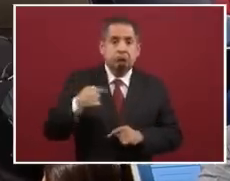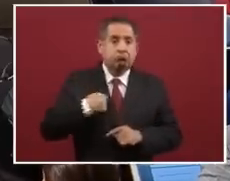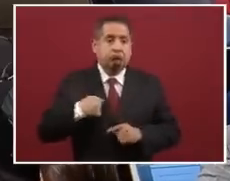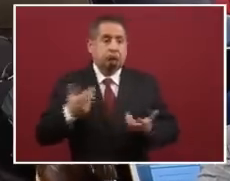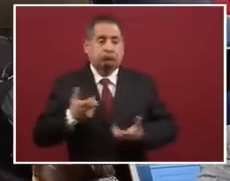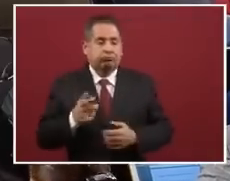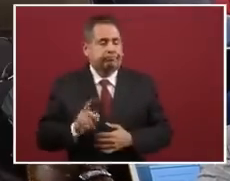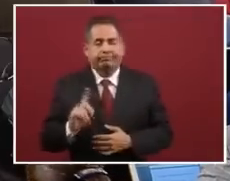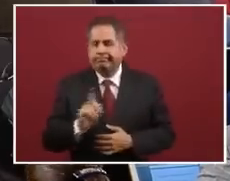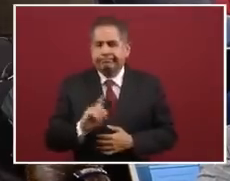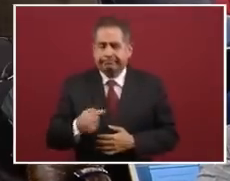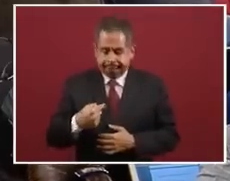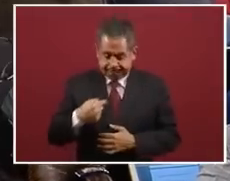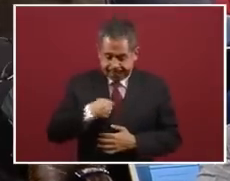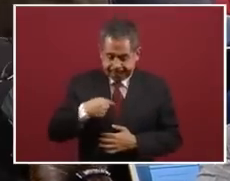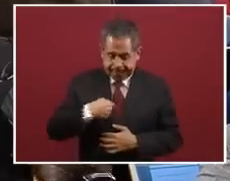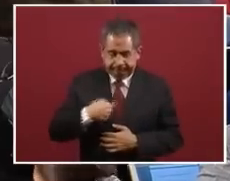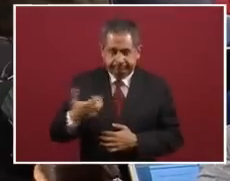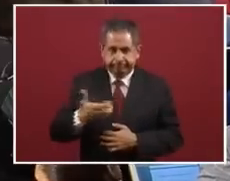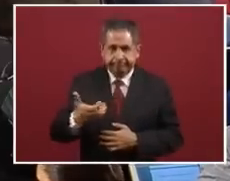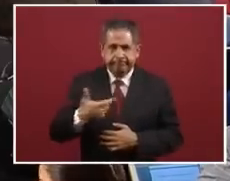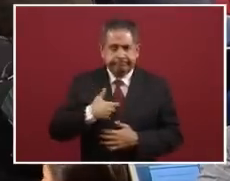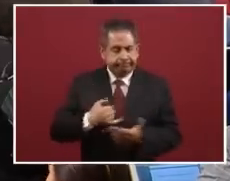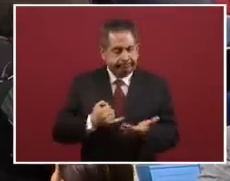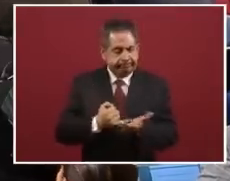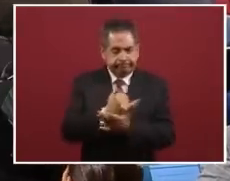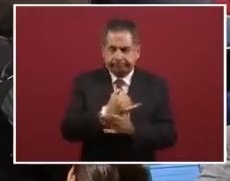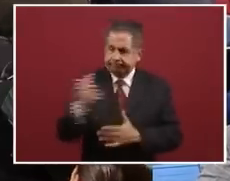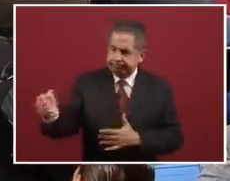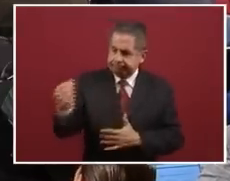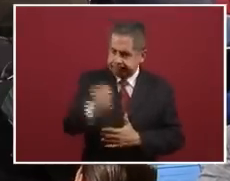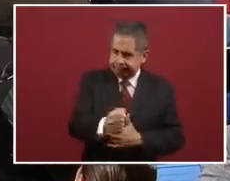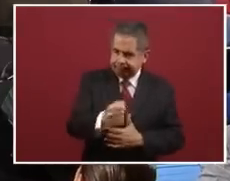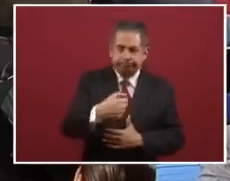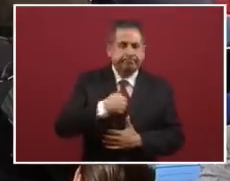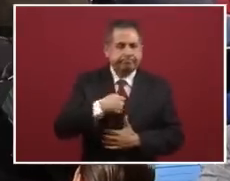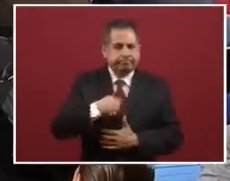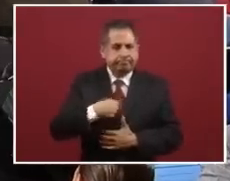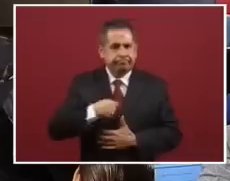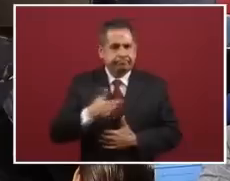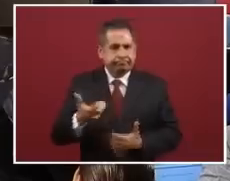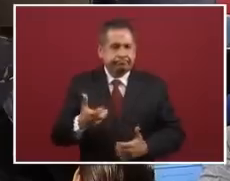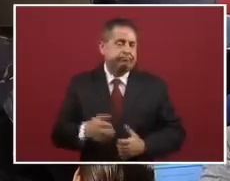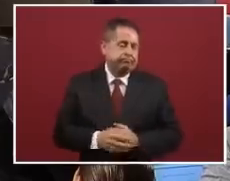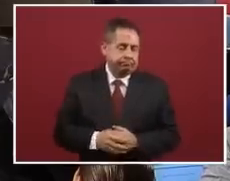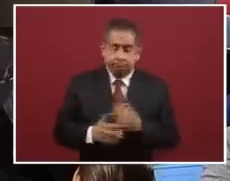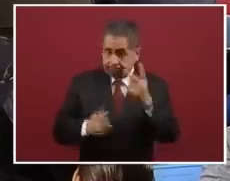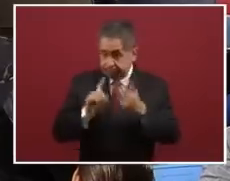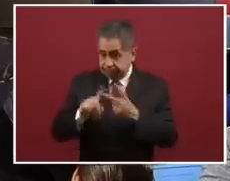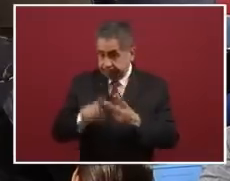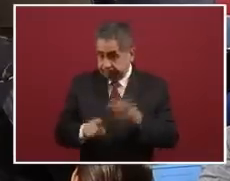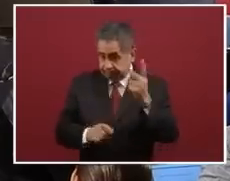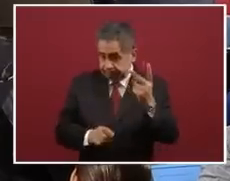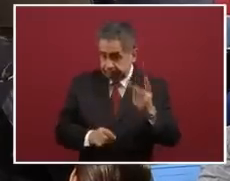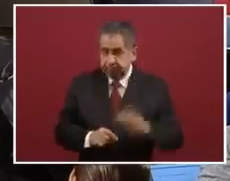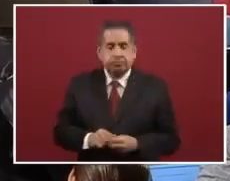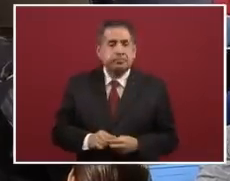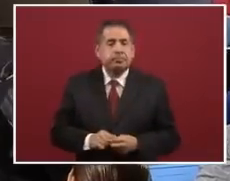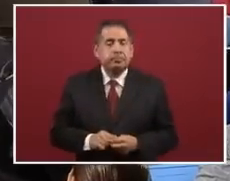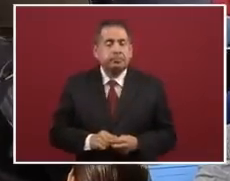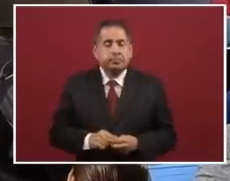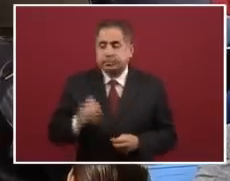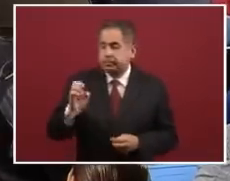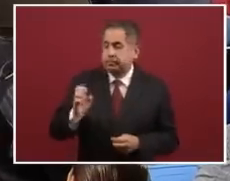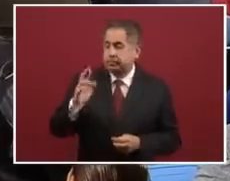Marcelo Ebrard. Yo tomé la decisión. Primero. Segundo, que Marcelo